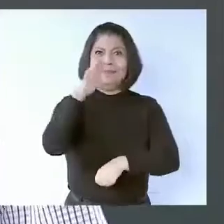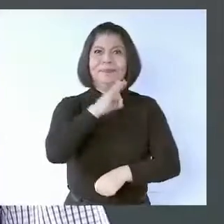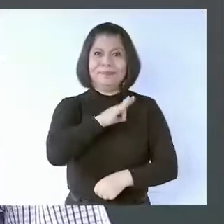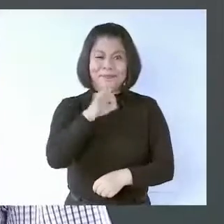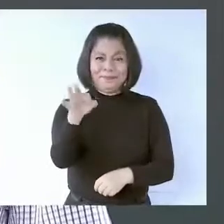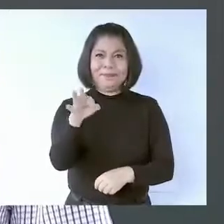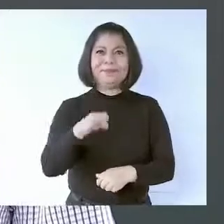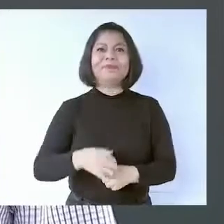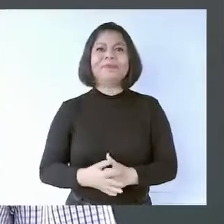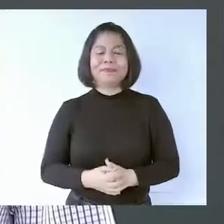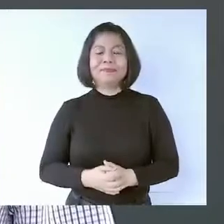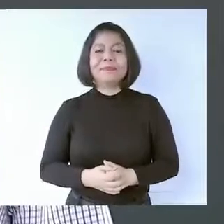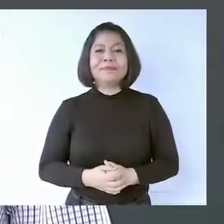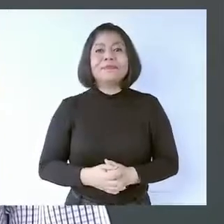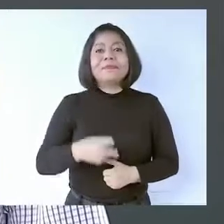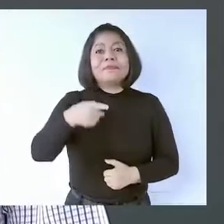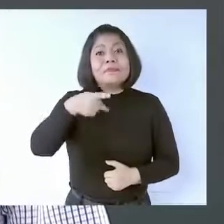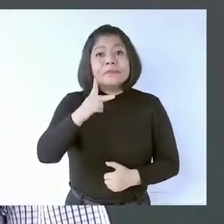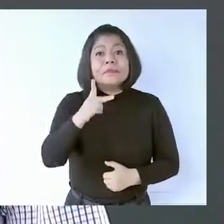Todas las autoridades